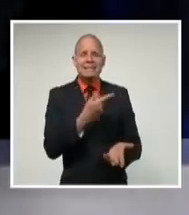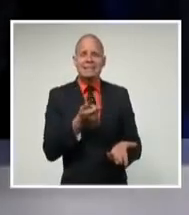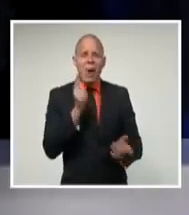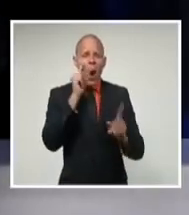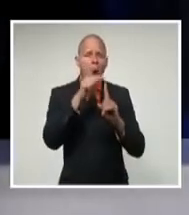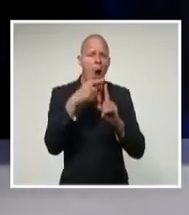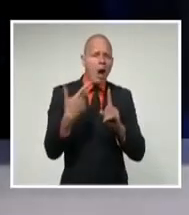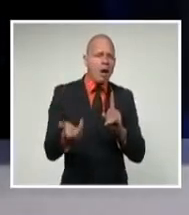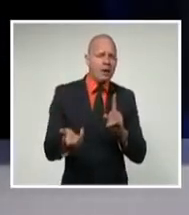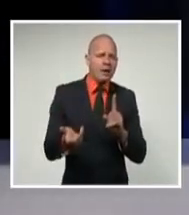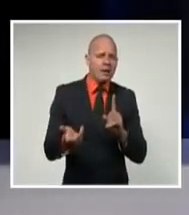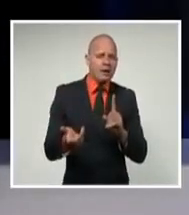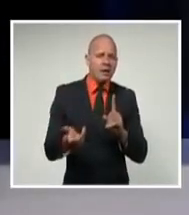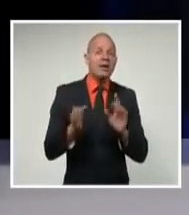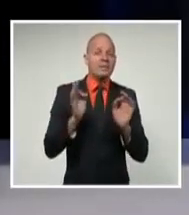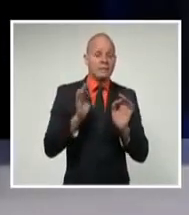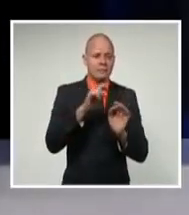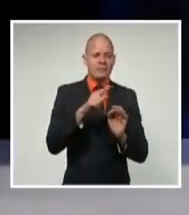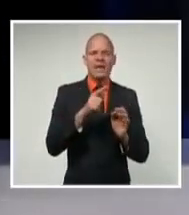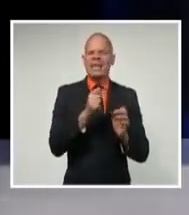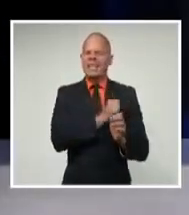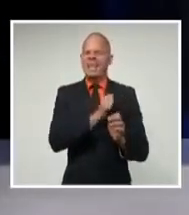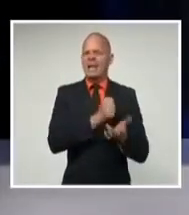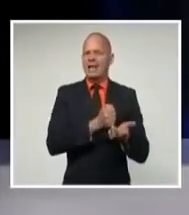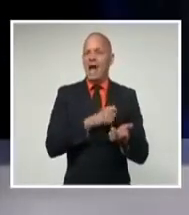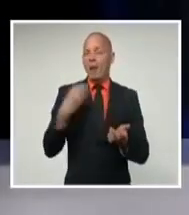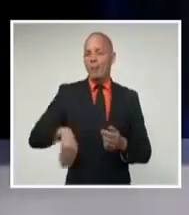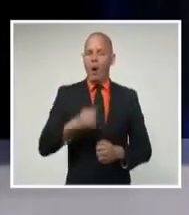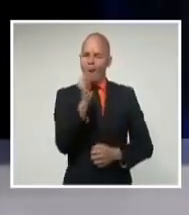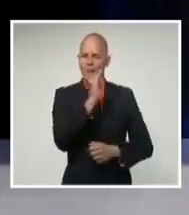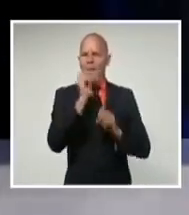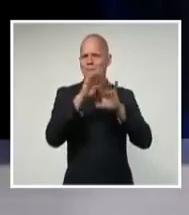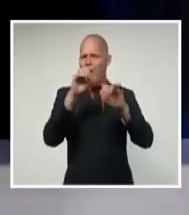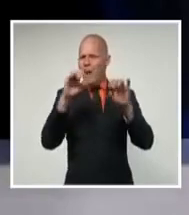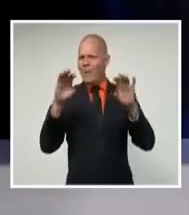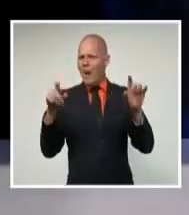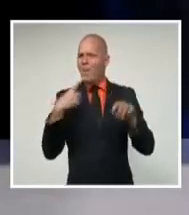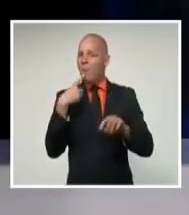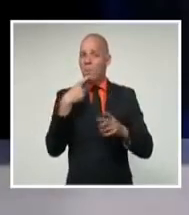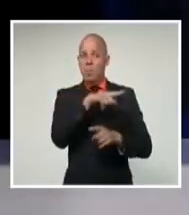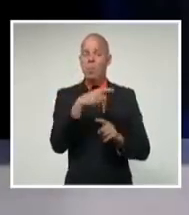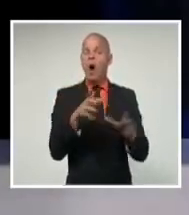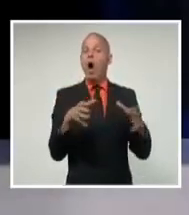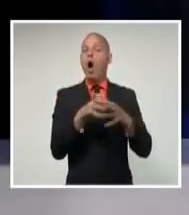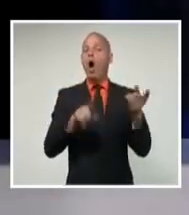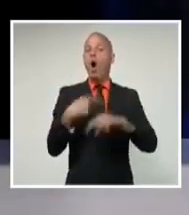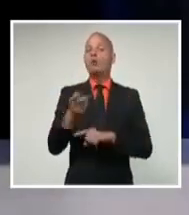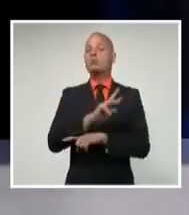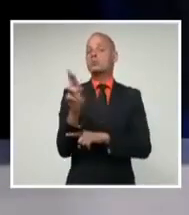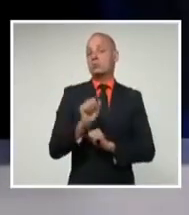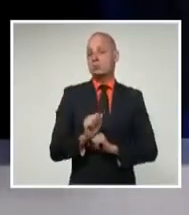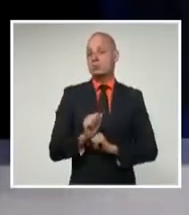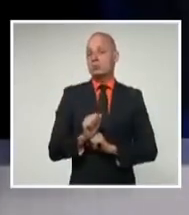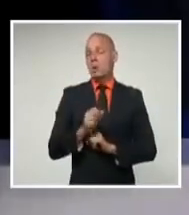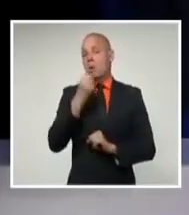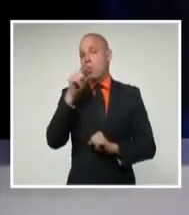un fin claro: llamar la atención, hacerse de un aval contrarrevolucionario. Usted a lo mejor piensa